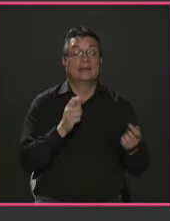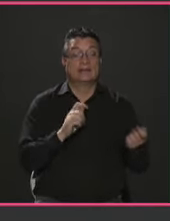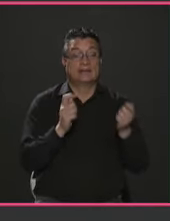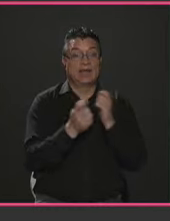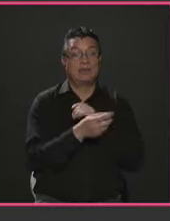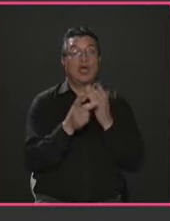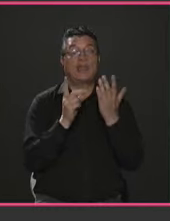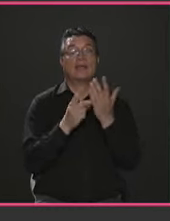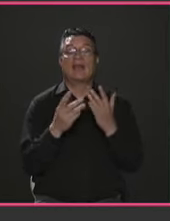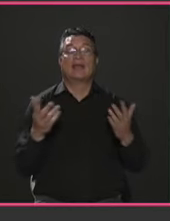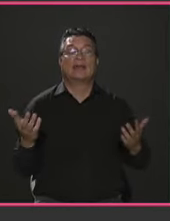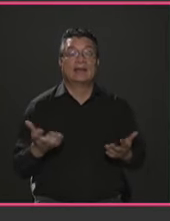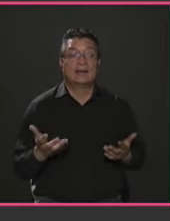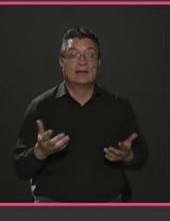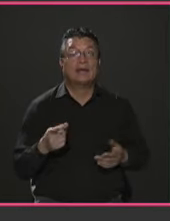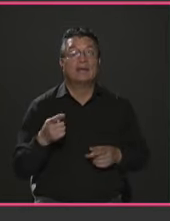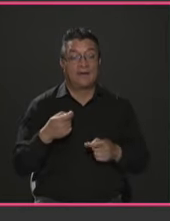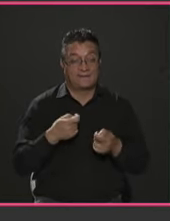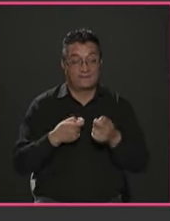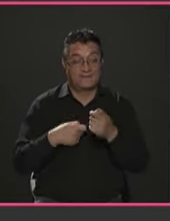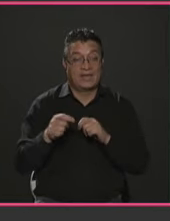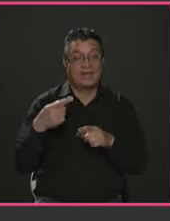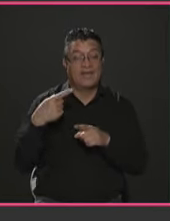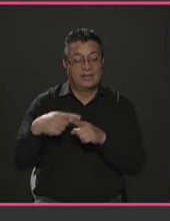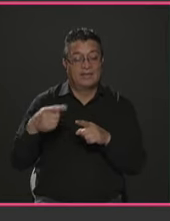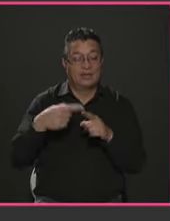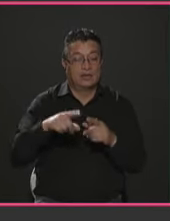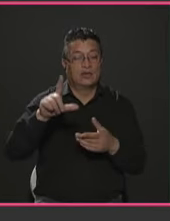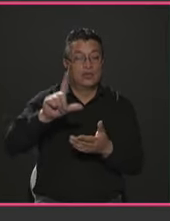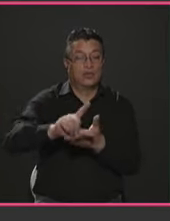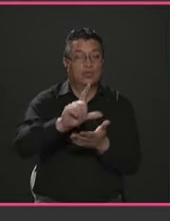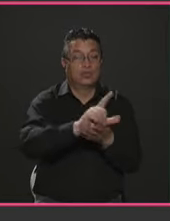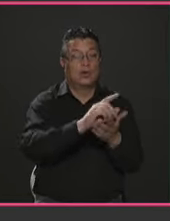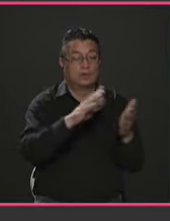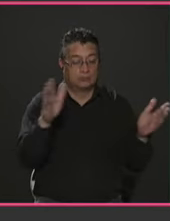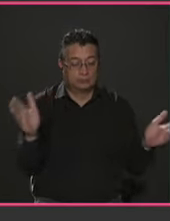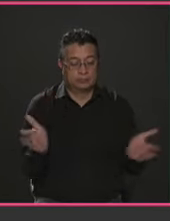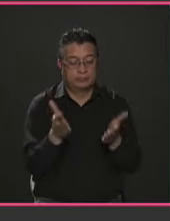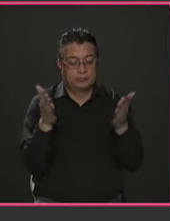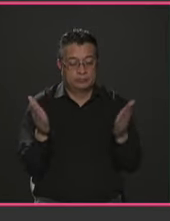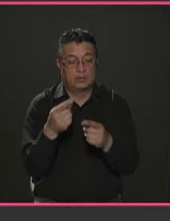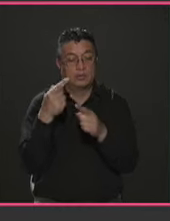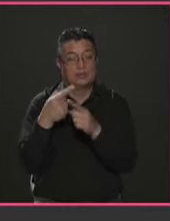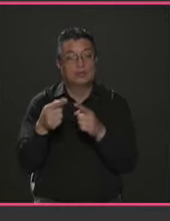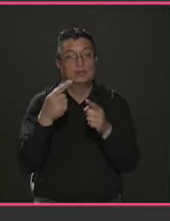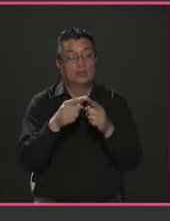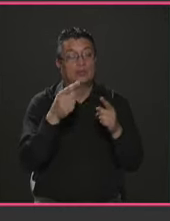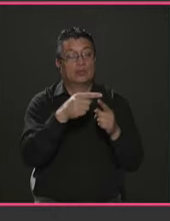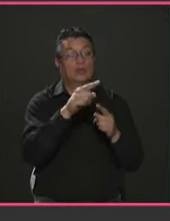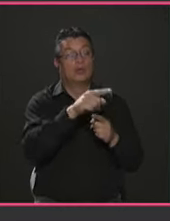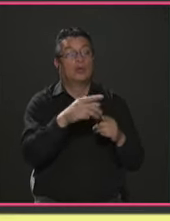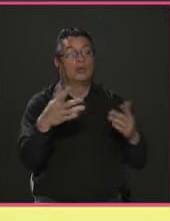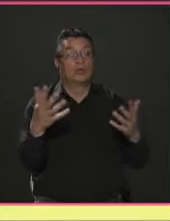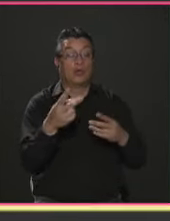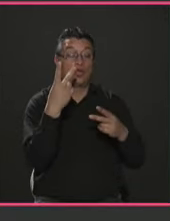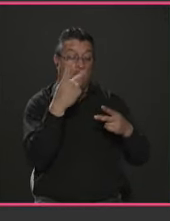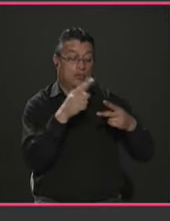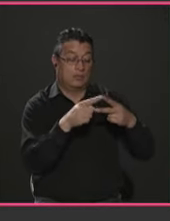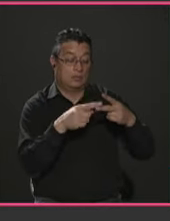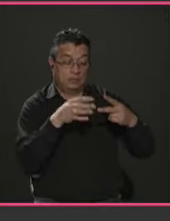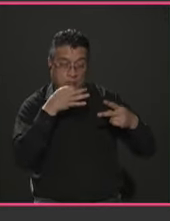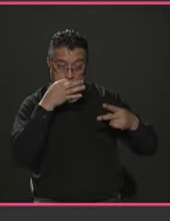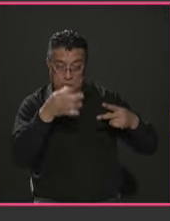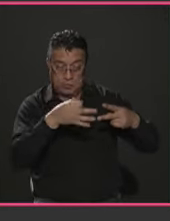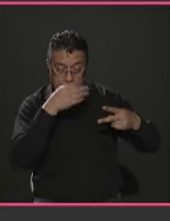digital y la transición digital fue vendida por diversos lados o fue promovida por diversas por diversos lados con con dos narrativas